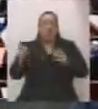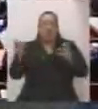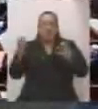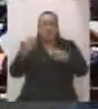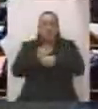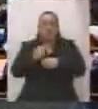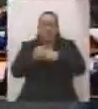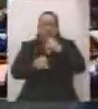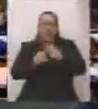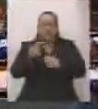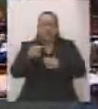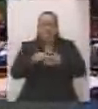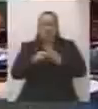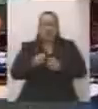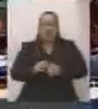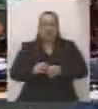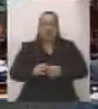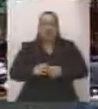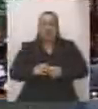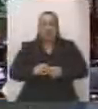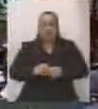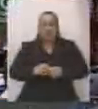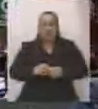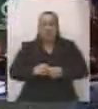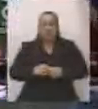fronteras internacionales, y eso significa que